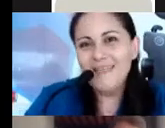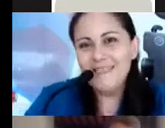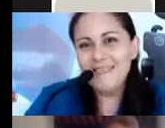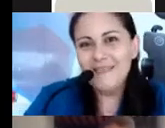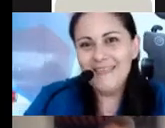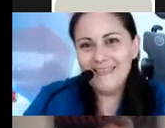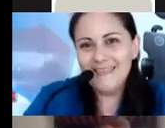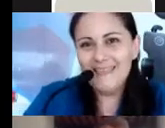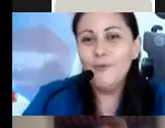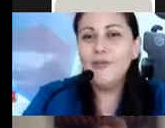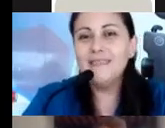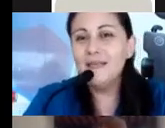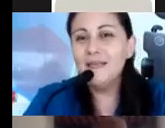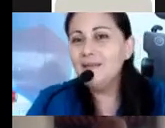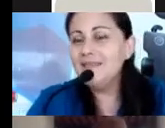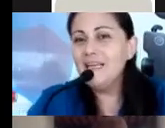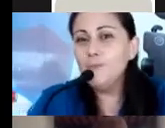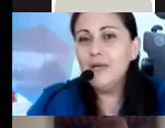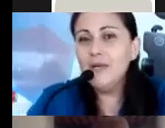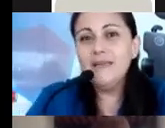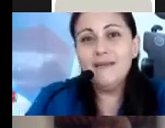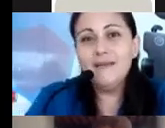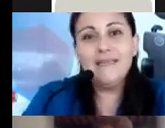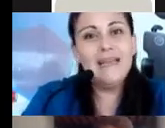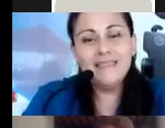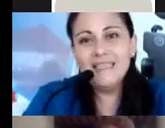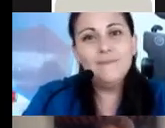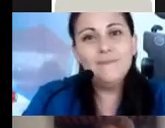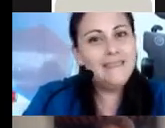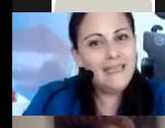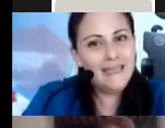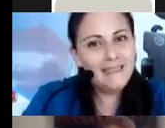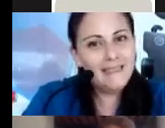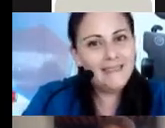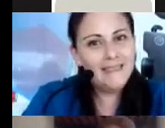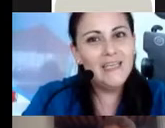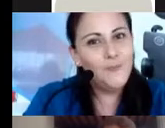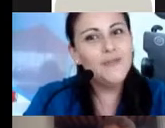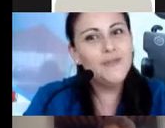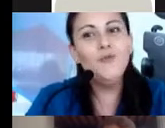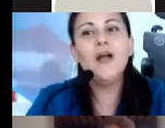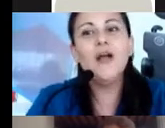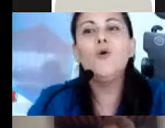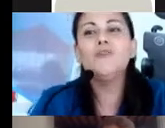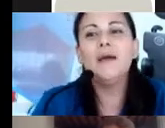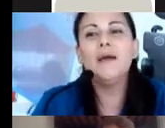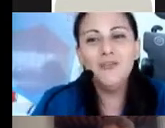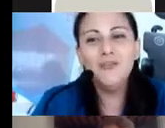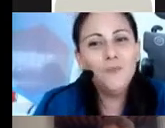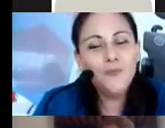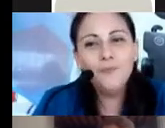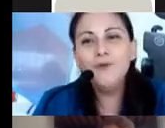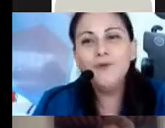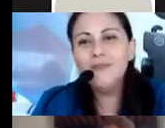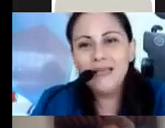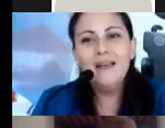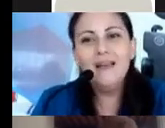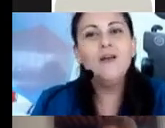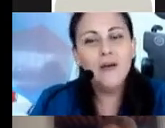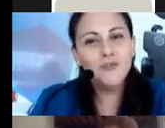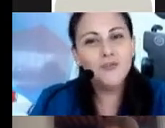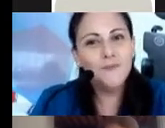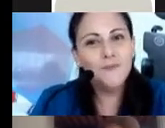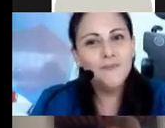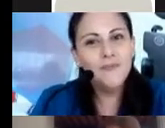con las asimetrías, porque las asimetrías pueden deberse a las dismetrías, que es porque hay un acortamiento propio